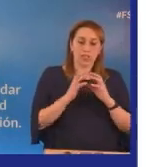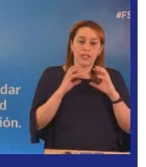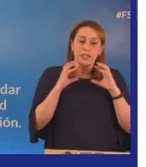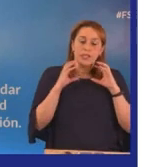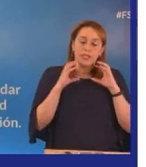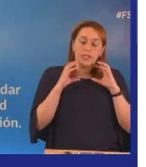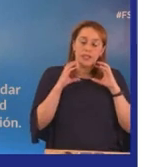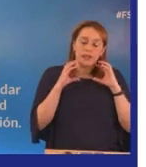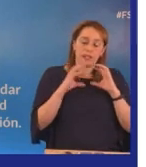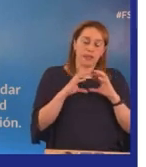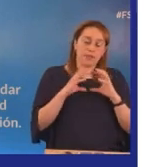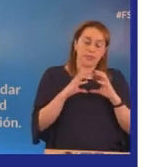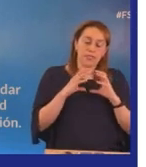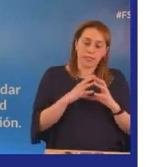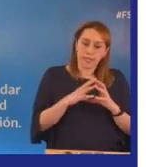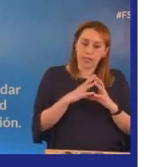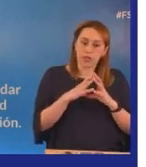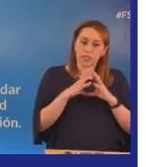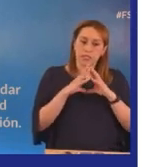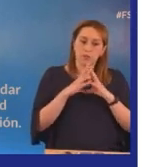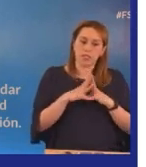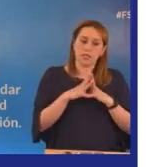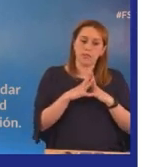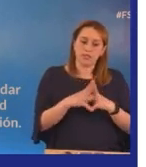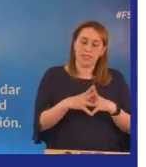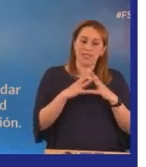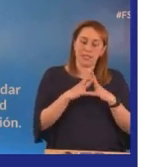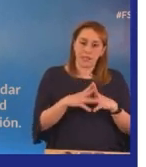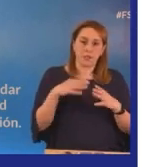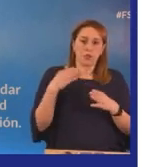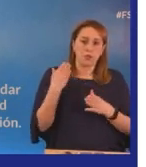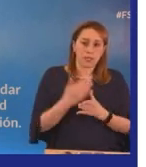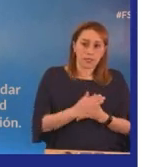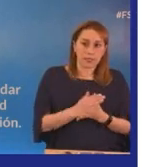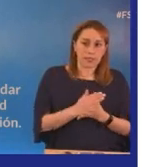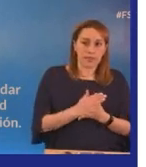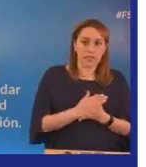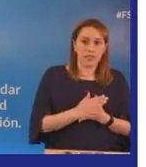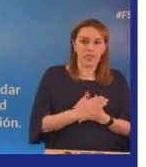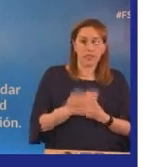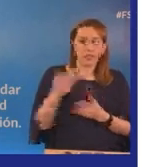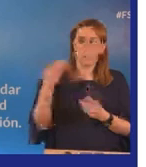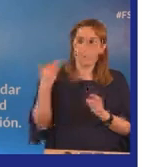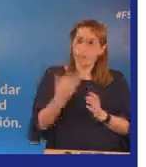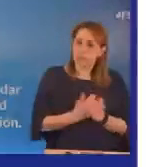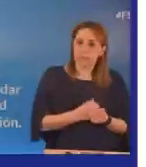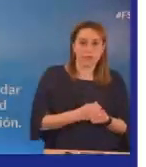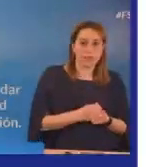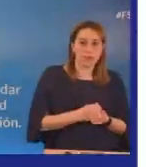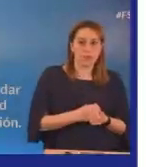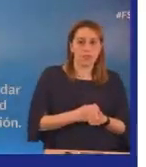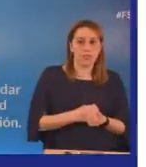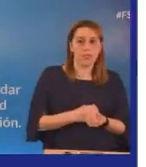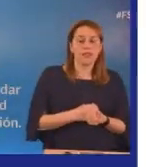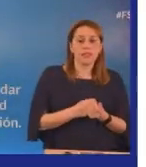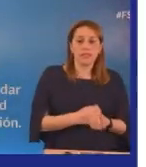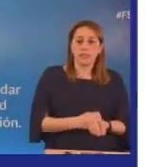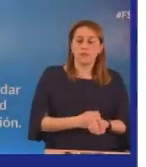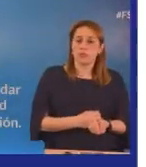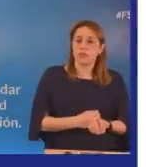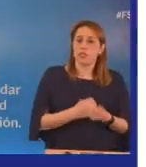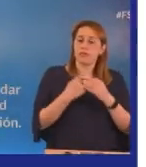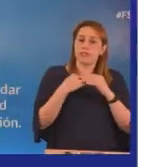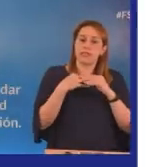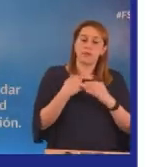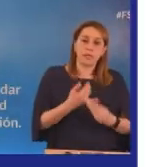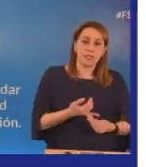entonces, en la fase inicial lo que tenemos es empezar a crear rutinas de rehabilitación, mirar qué necesitamos hacer de